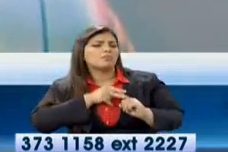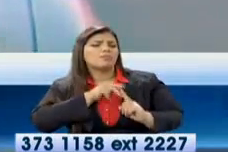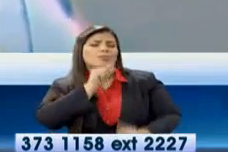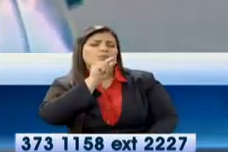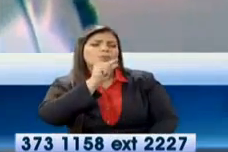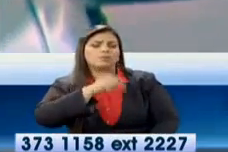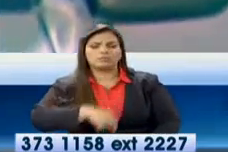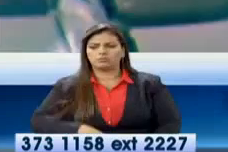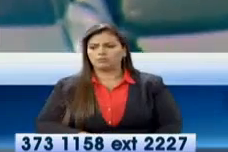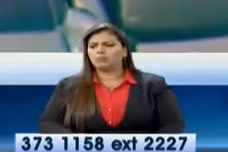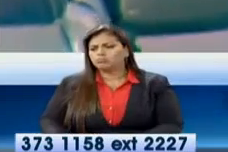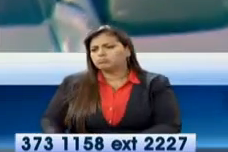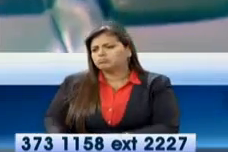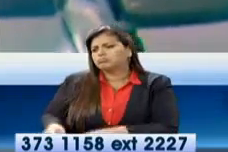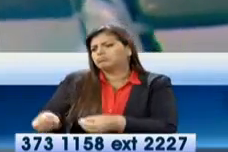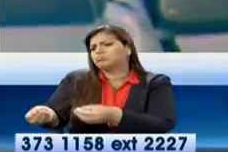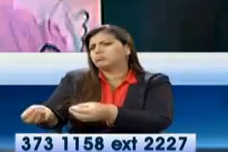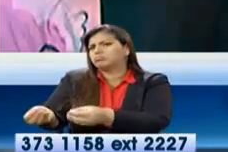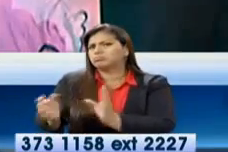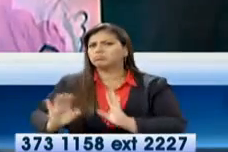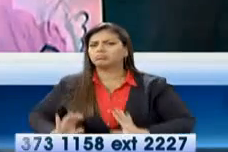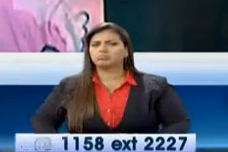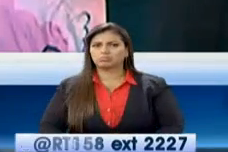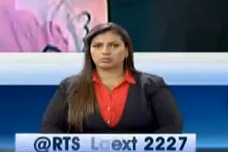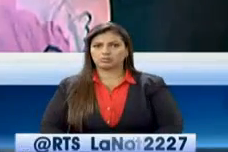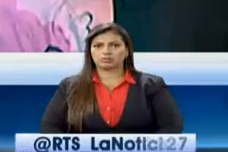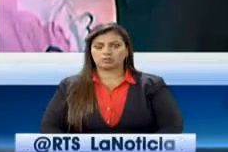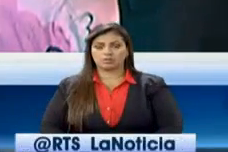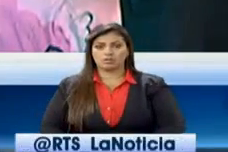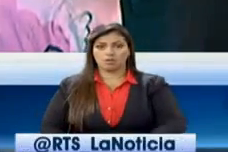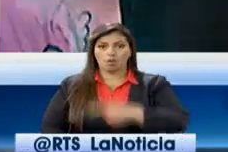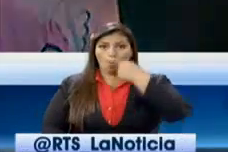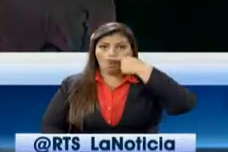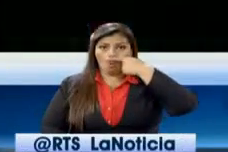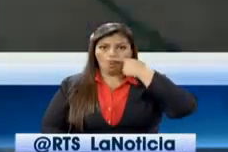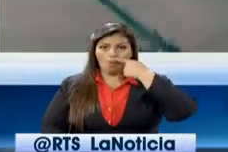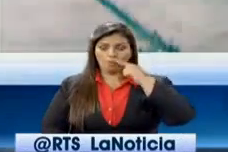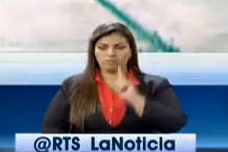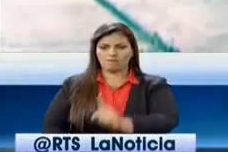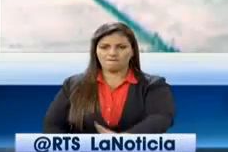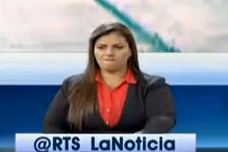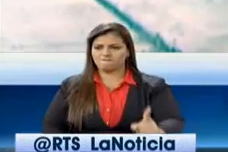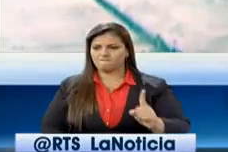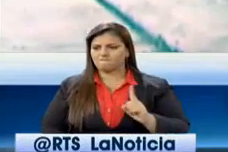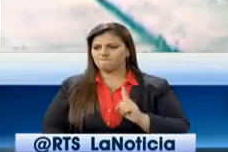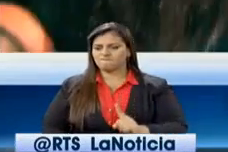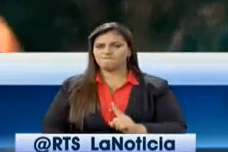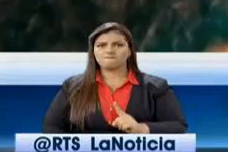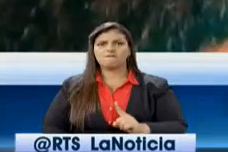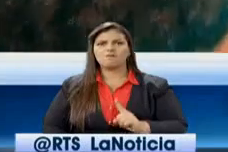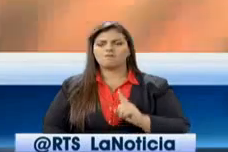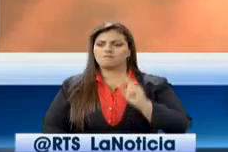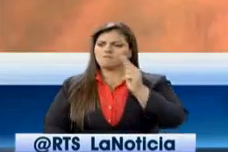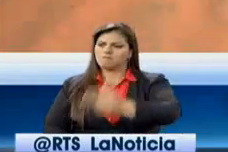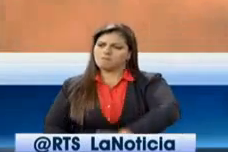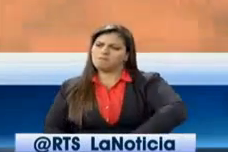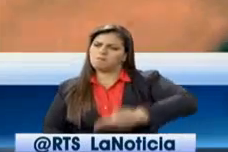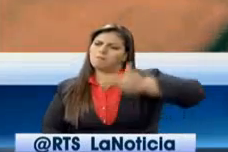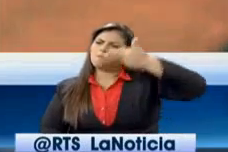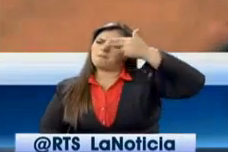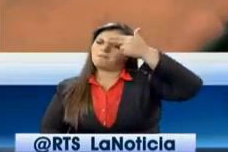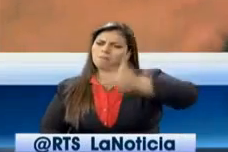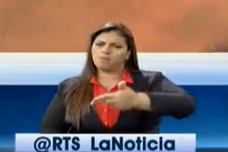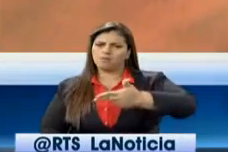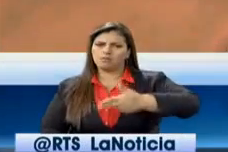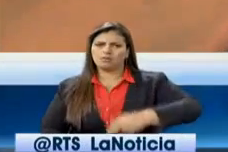un hombre caminando y otro en moto. El primero habría procedido a robarle con arma en mano. Cuando ya le vimos que le dieron